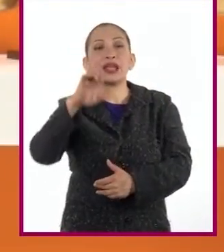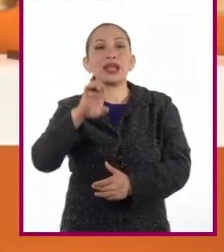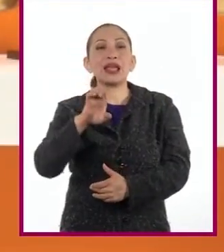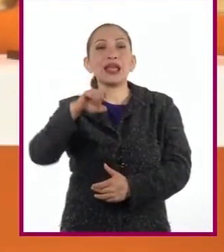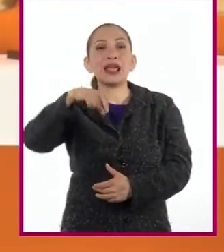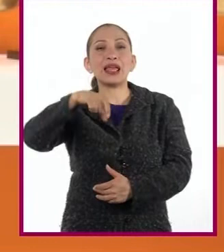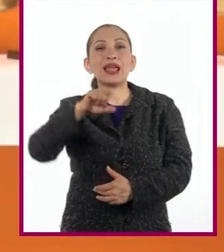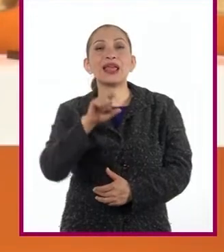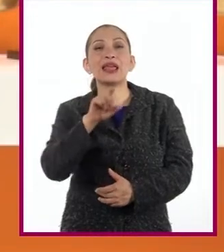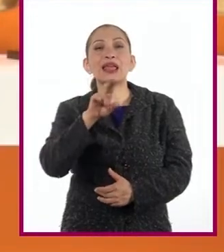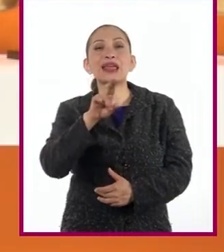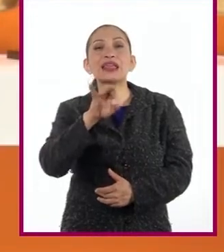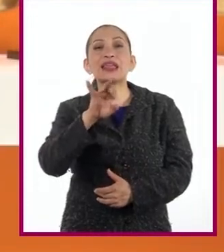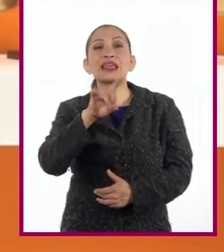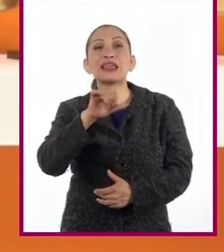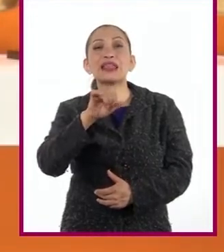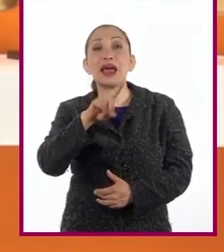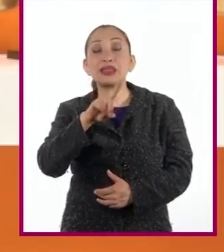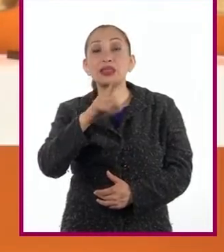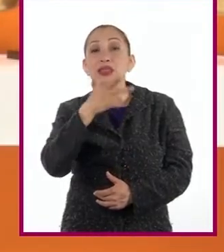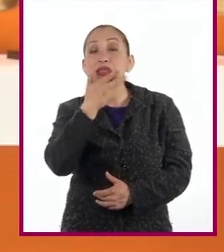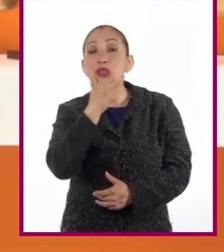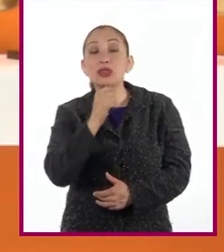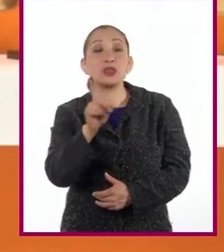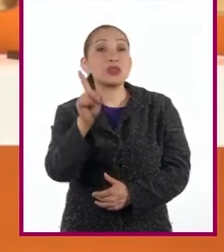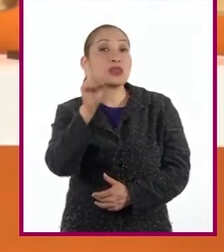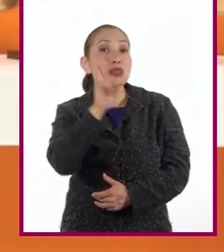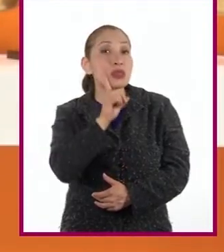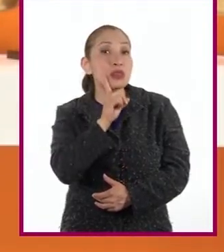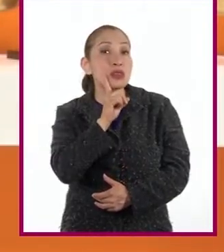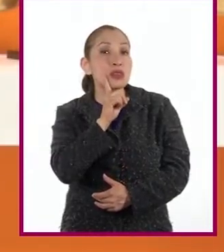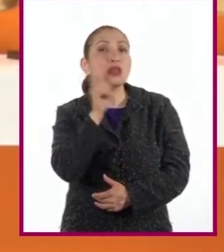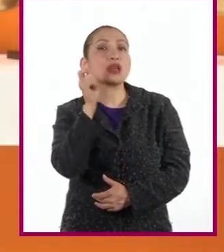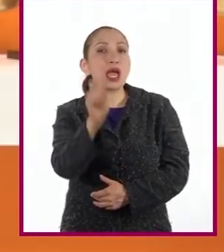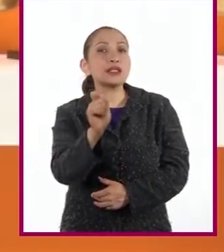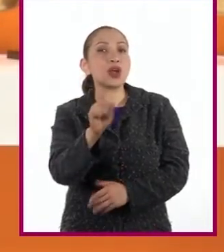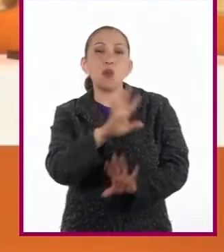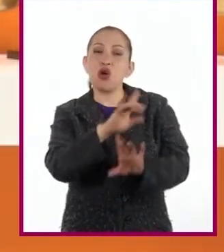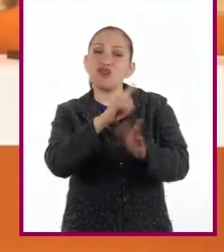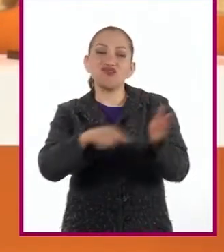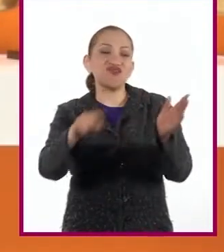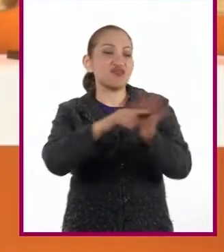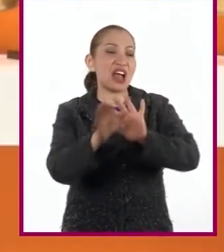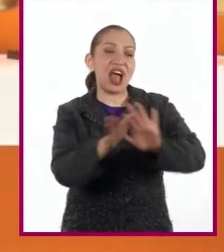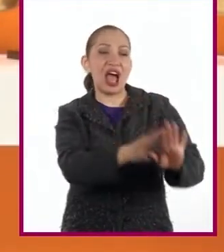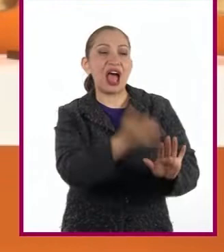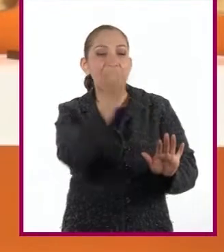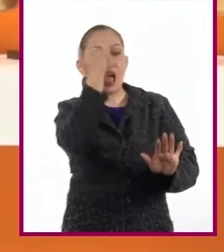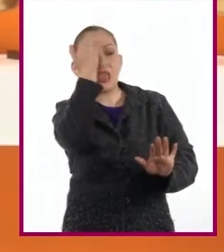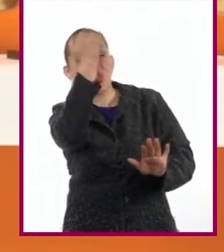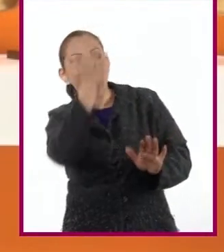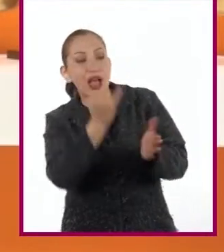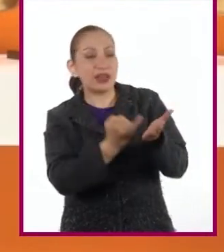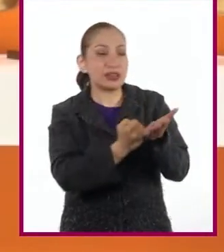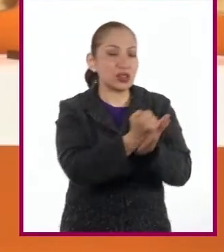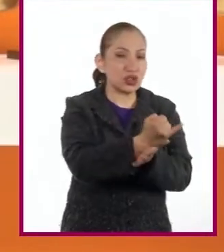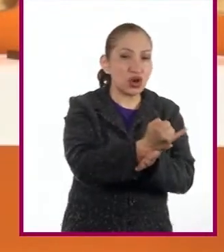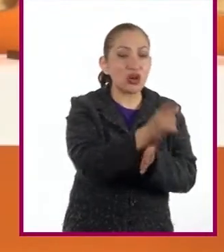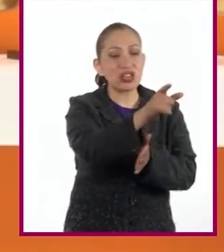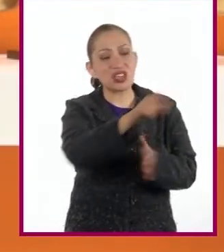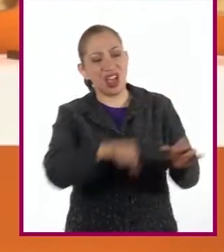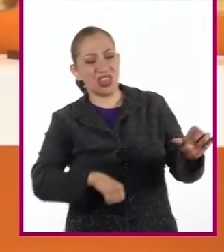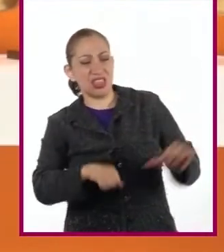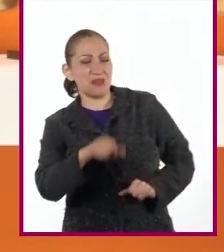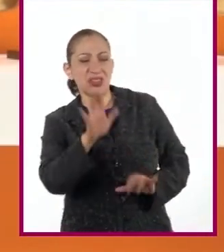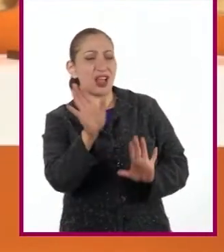género, que precisamente lo que busca es contrarrestar los comportamientos, decisiones y